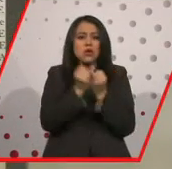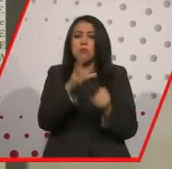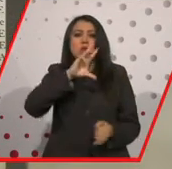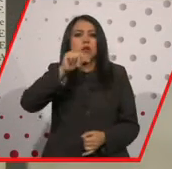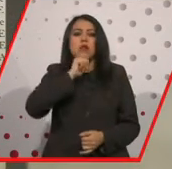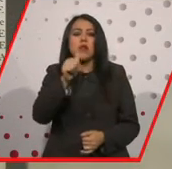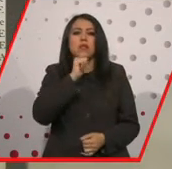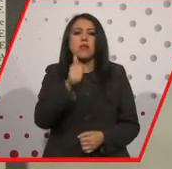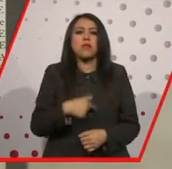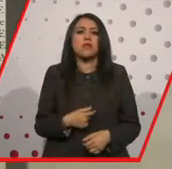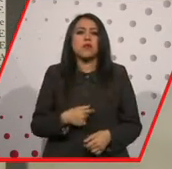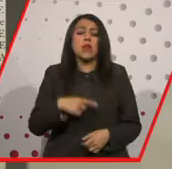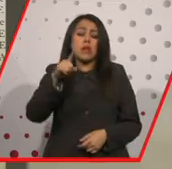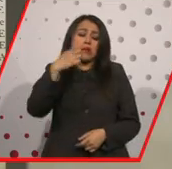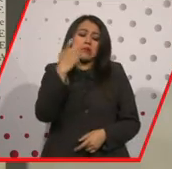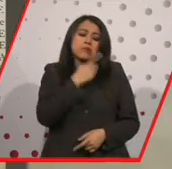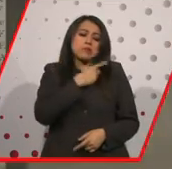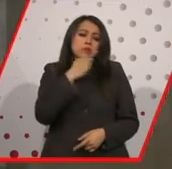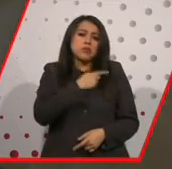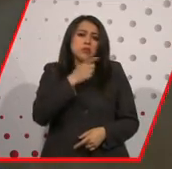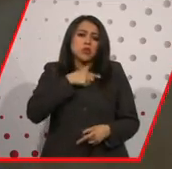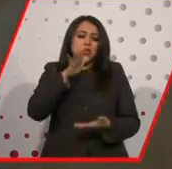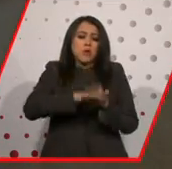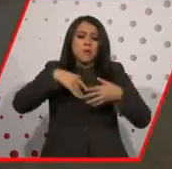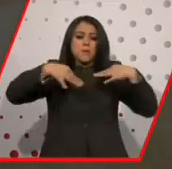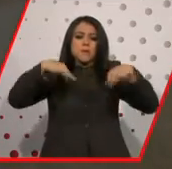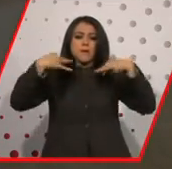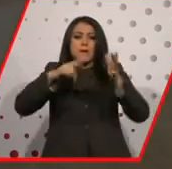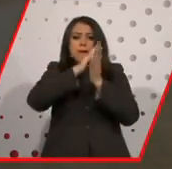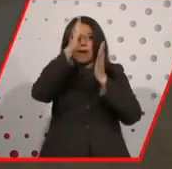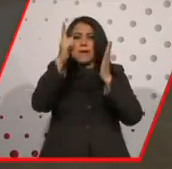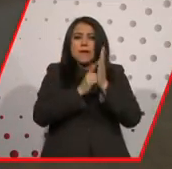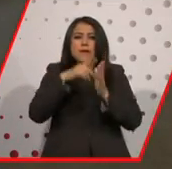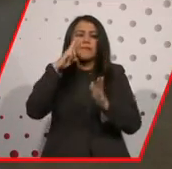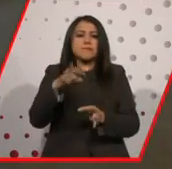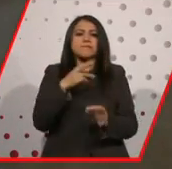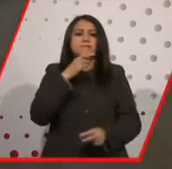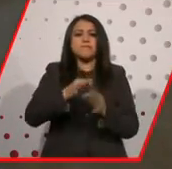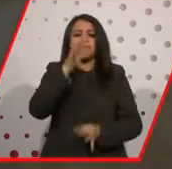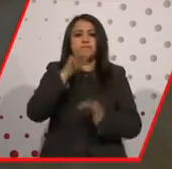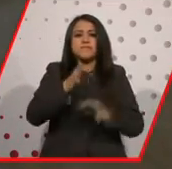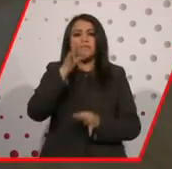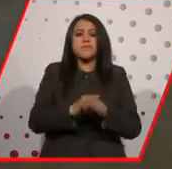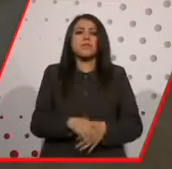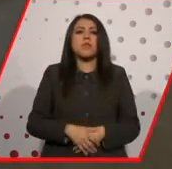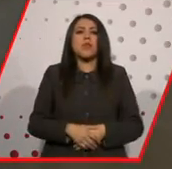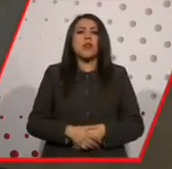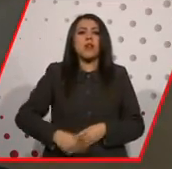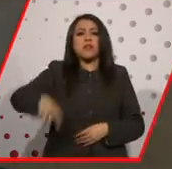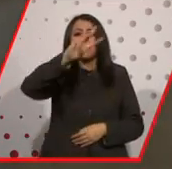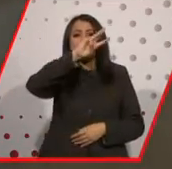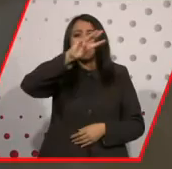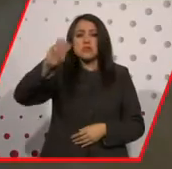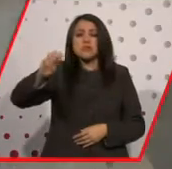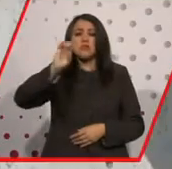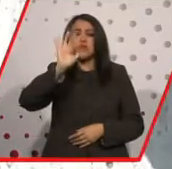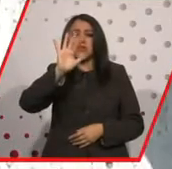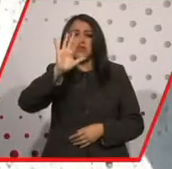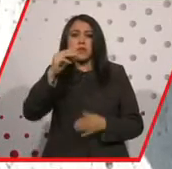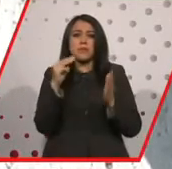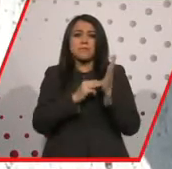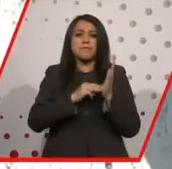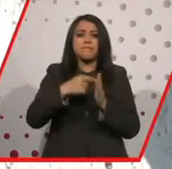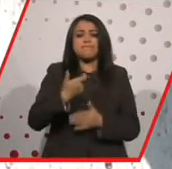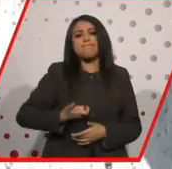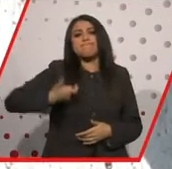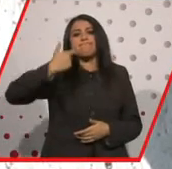completamente solo un proceso legal por homicidio. Los familiares de la víctima le piden 350 mil pesos por la reparación del daño, una